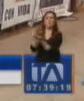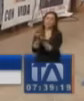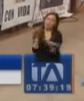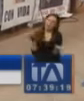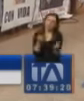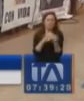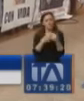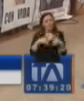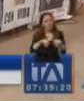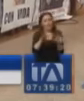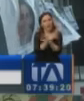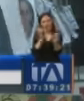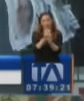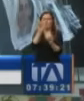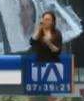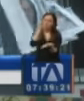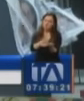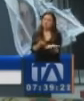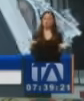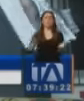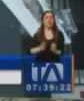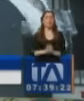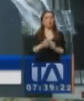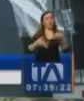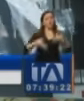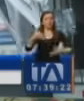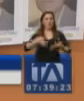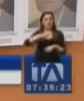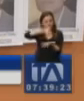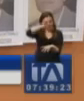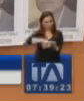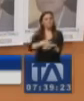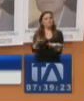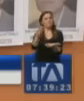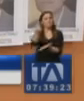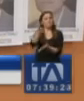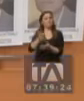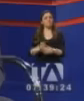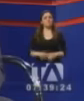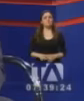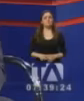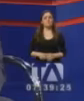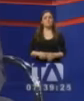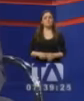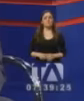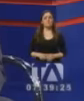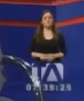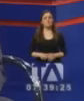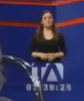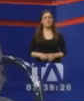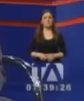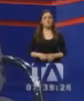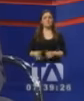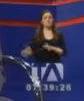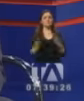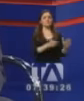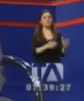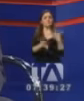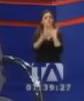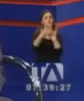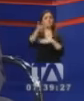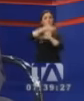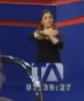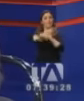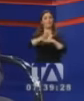personas desaparezcan y también de que la justicia sea más ágil. Prisión preventiva para el exgerente